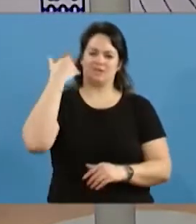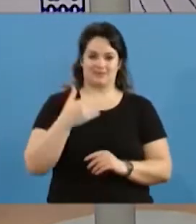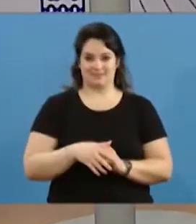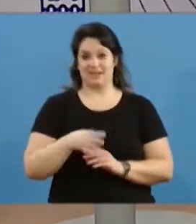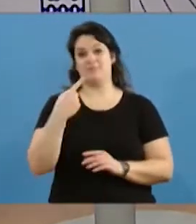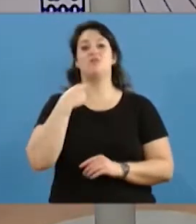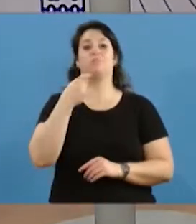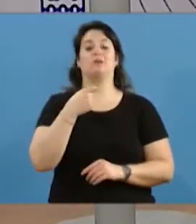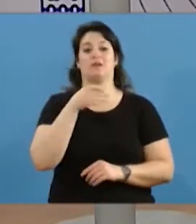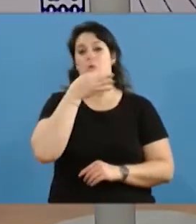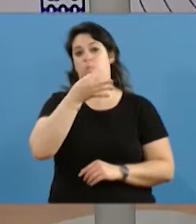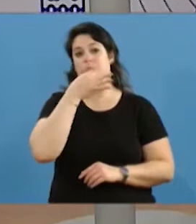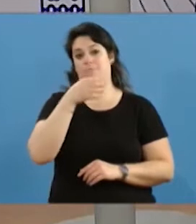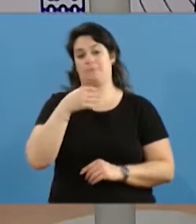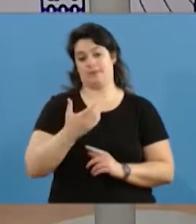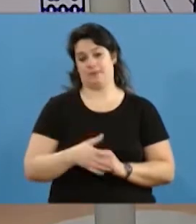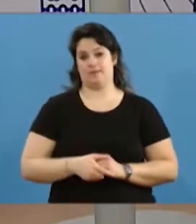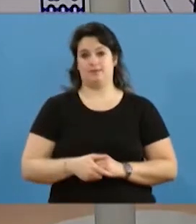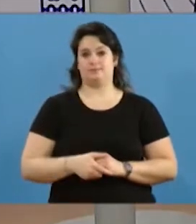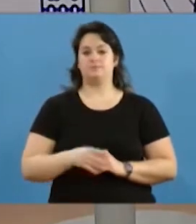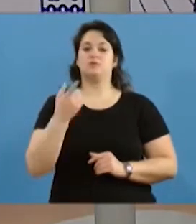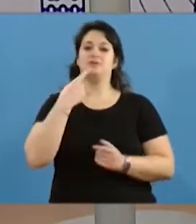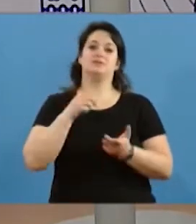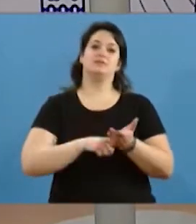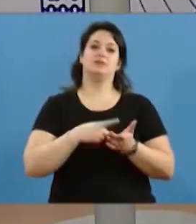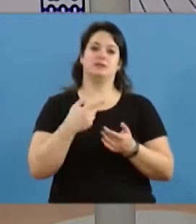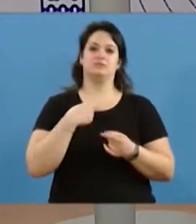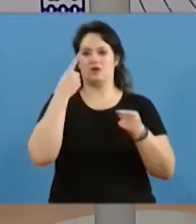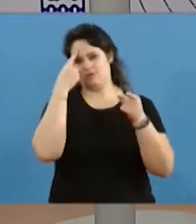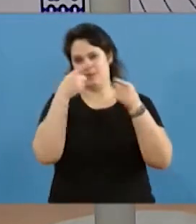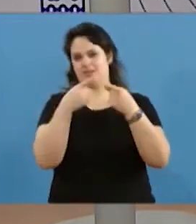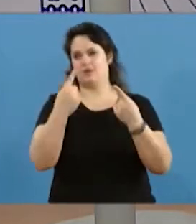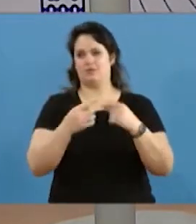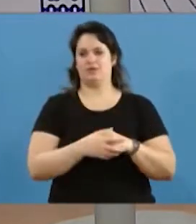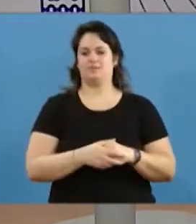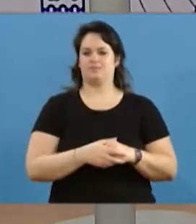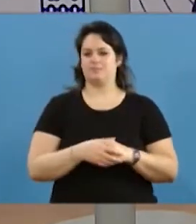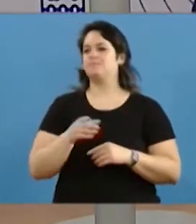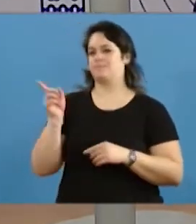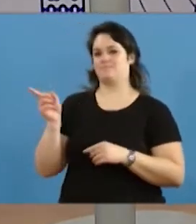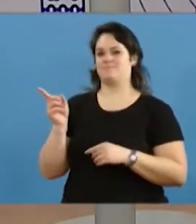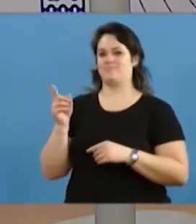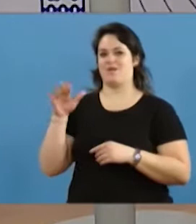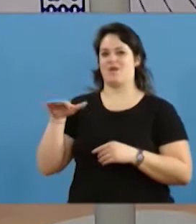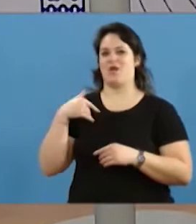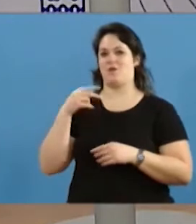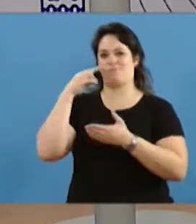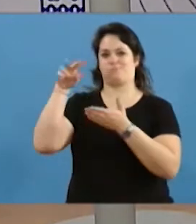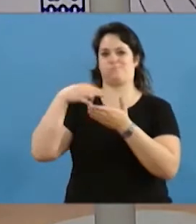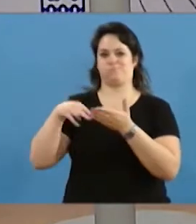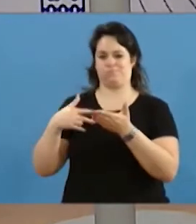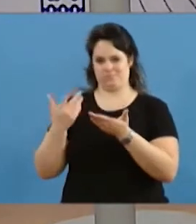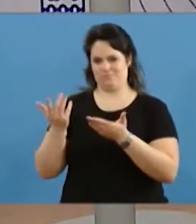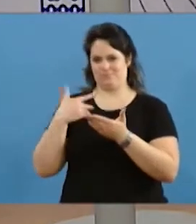en castellano, ¿sí? Entonces, hemos decidido plantear el siguiente desafío. Tommy nos va a leer un texto y lo